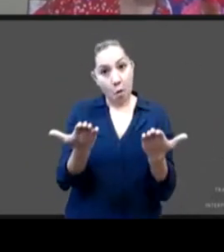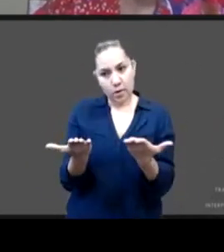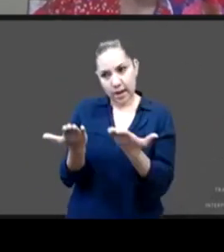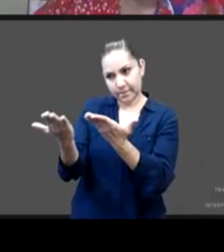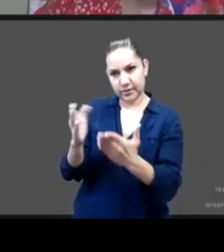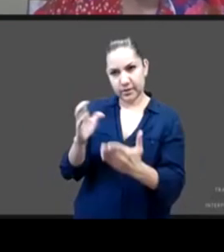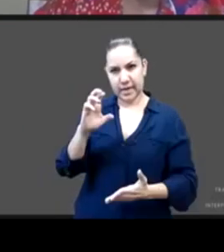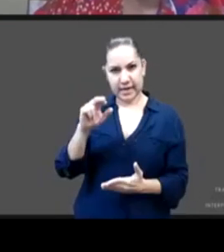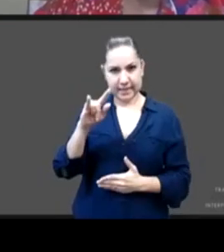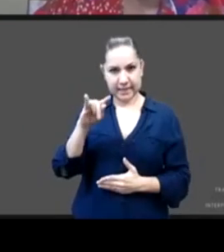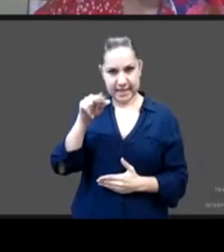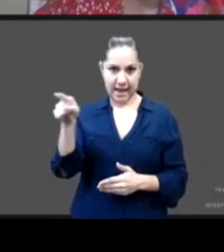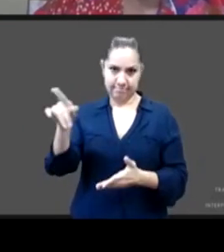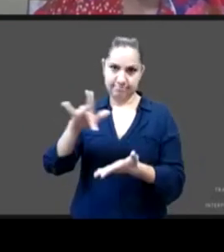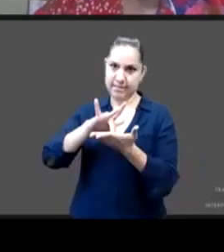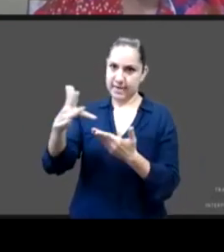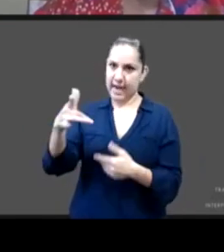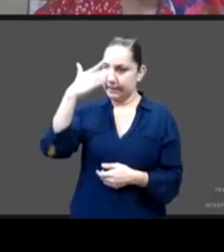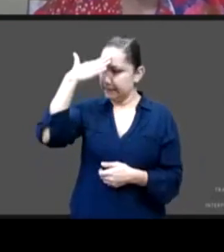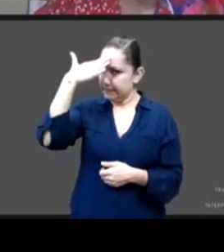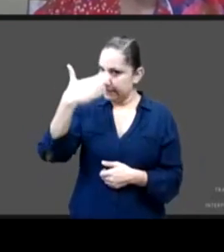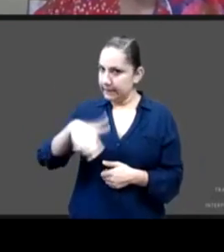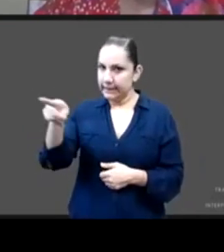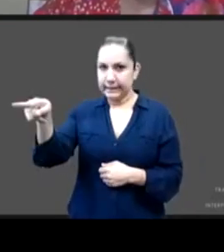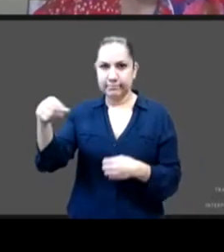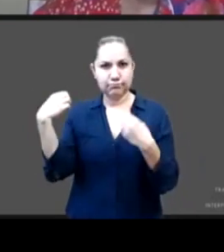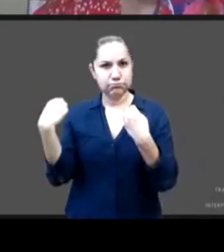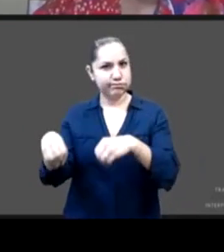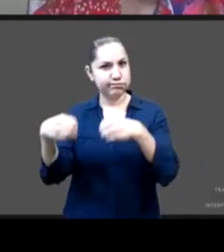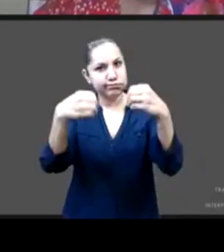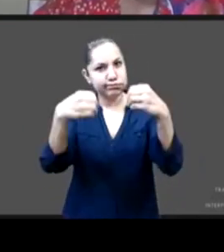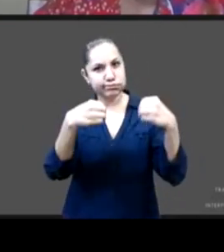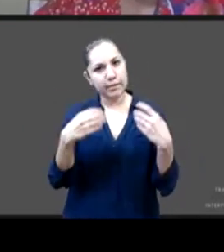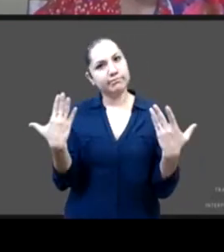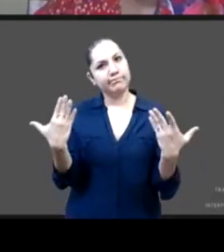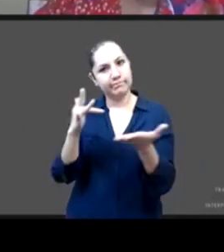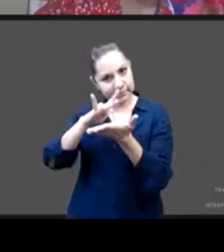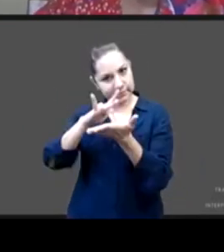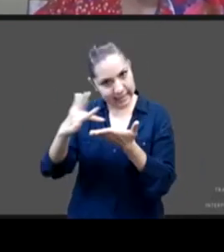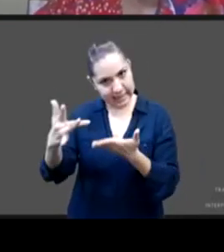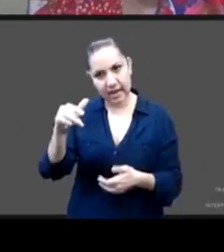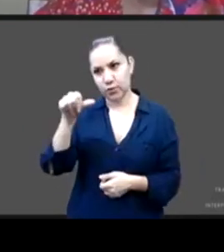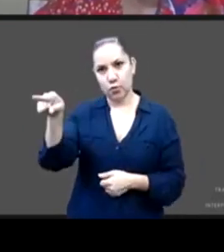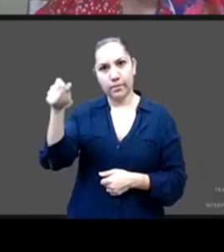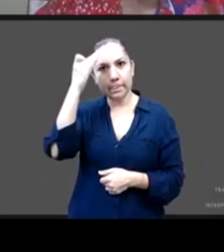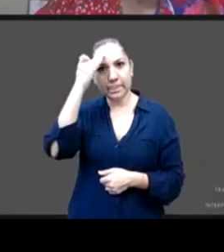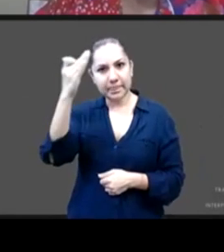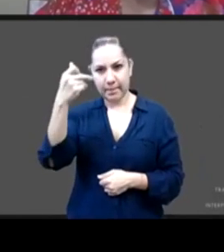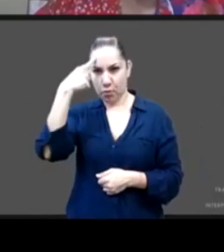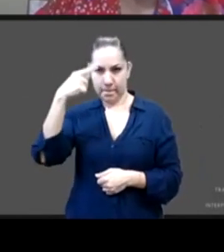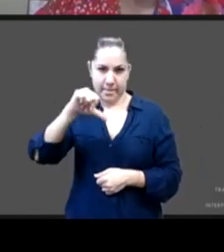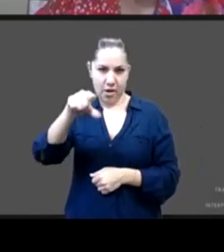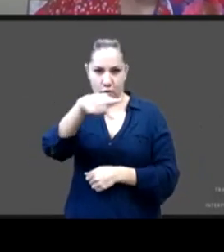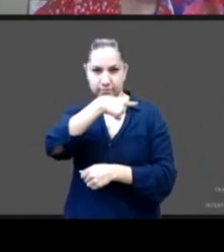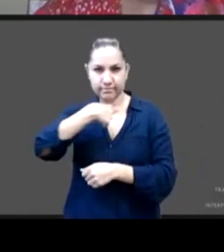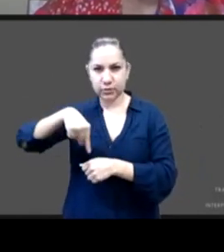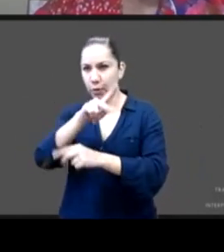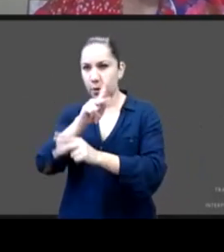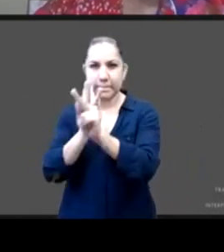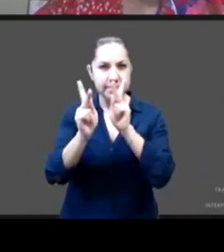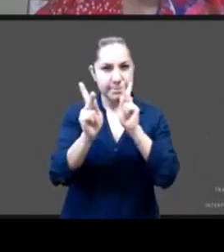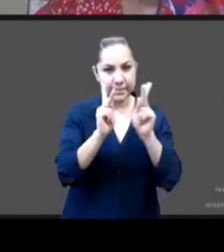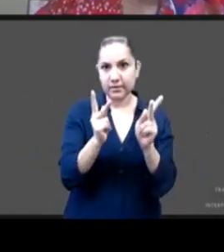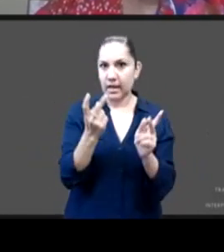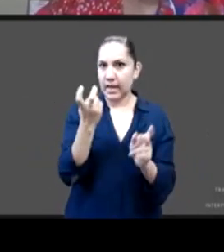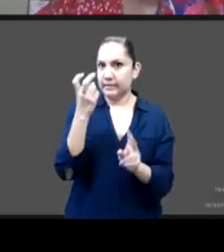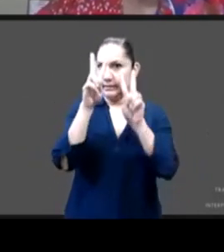Ernestina, que nos acompañe. Sabemos que estás muy, muy ocupada, pero profundamente agradecido de que tomes tiempo para esta conversación por la urgencia del